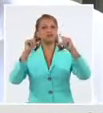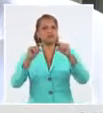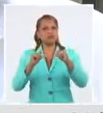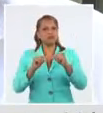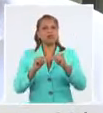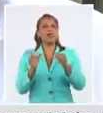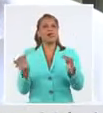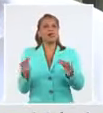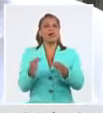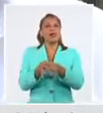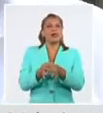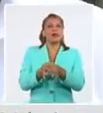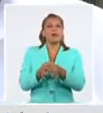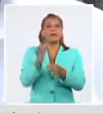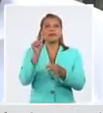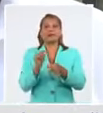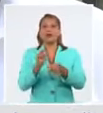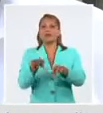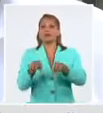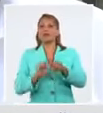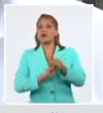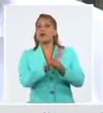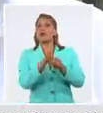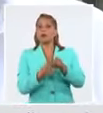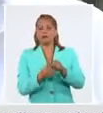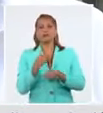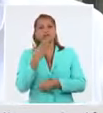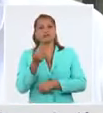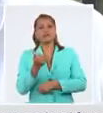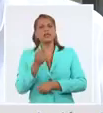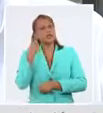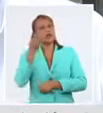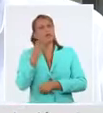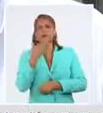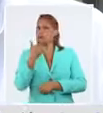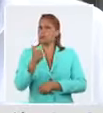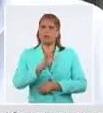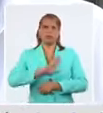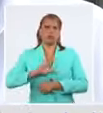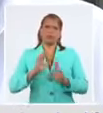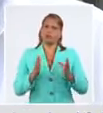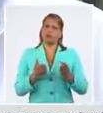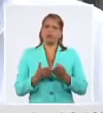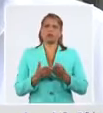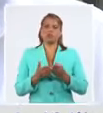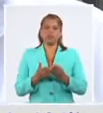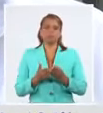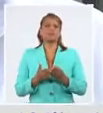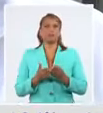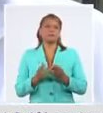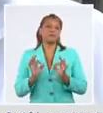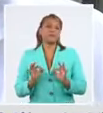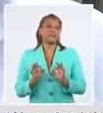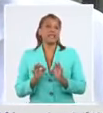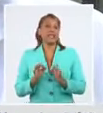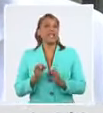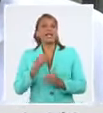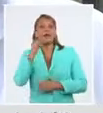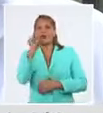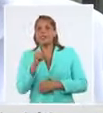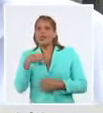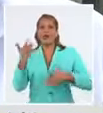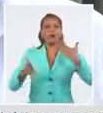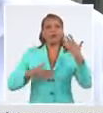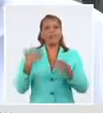de infectados. Y bueno, yo pienso que todo esté bien como eso. Y que la gente se siente contento con la